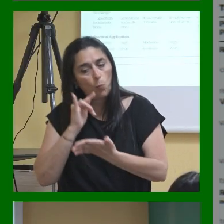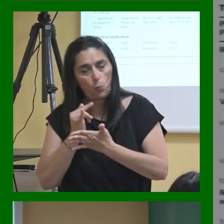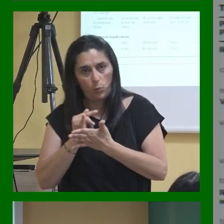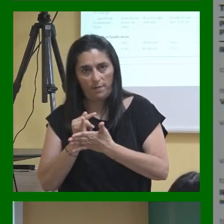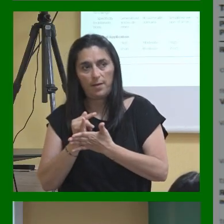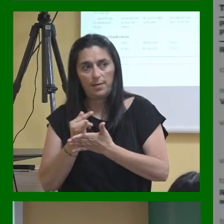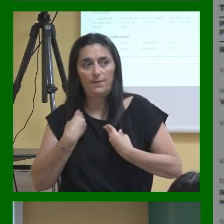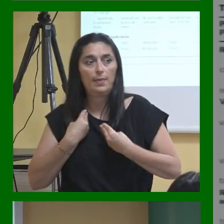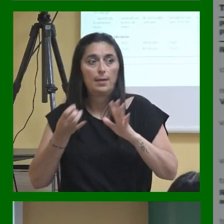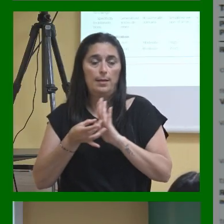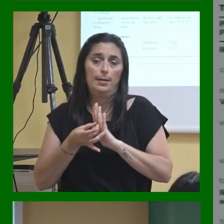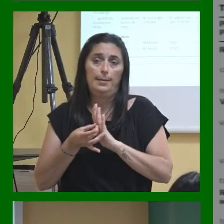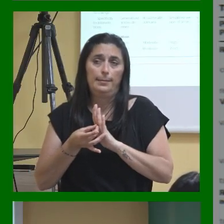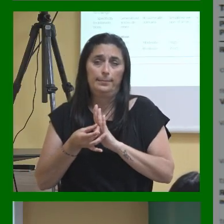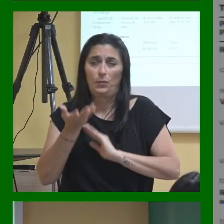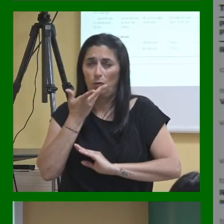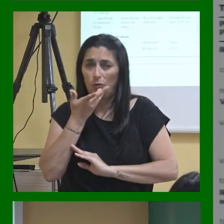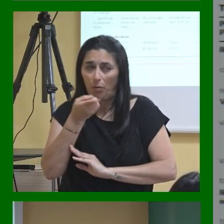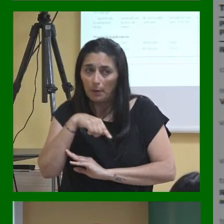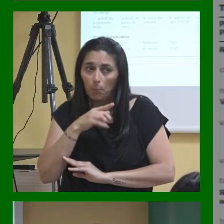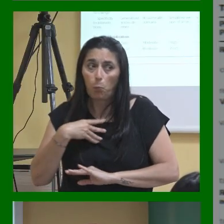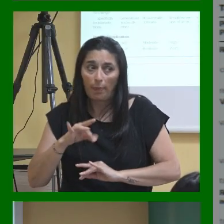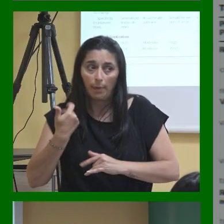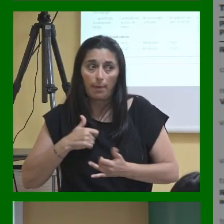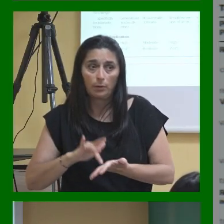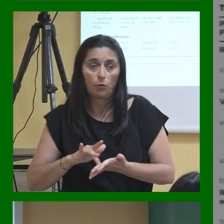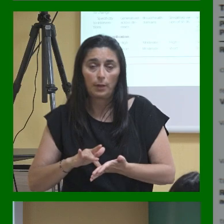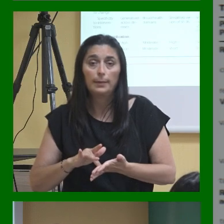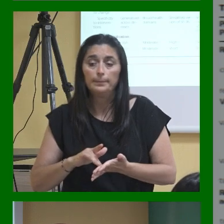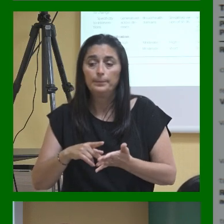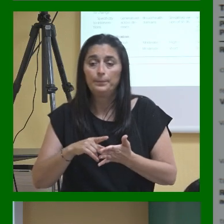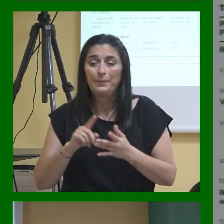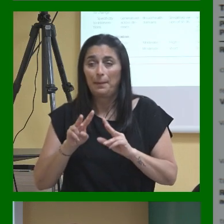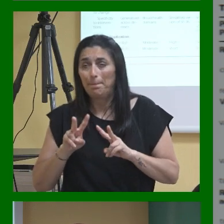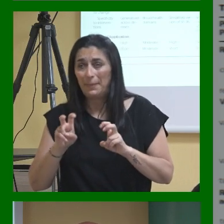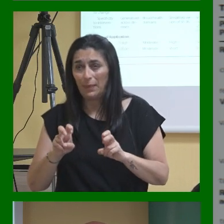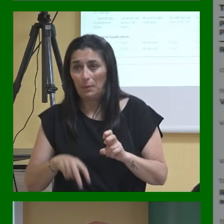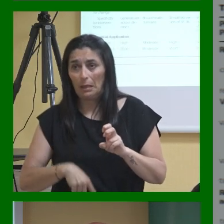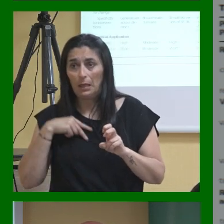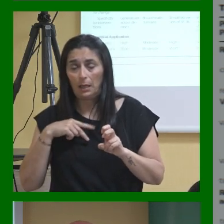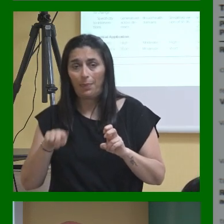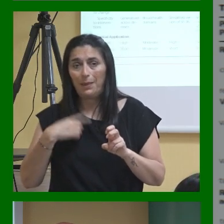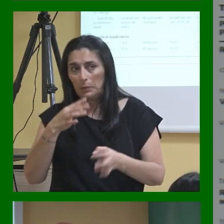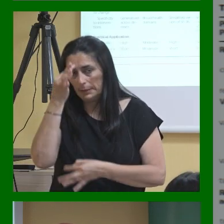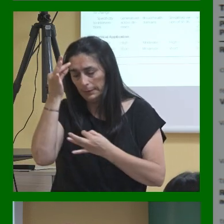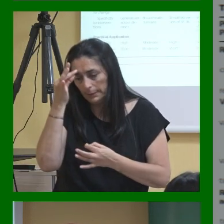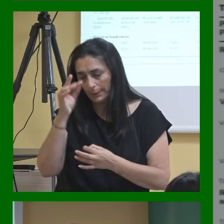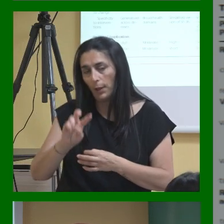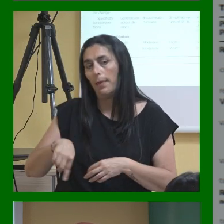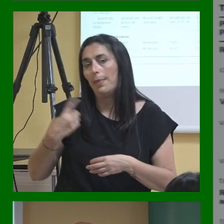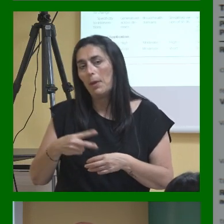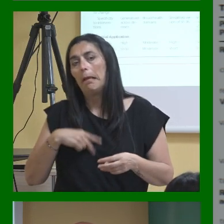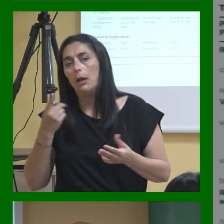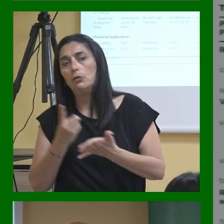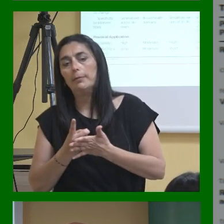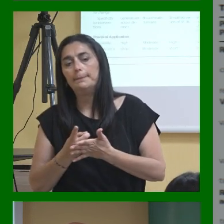calidad de vida, que quizás ya conocéis. Aquí están las generales al principio y luego están las específicas y vuelven a las generales, donde os